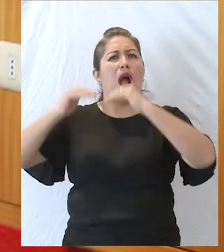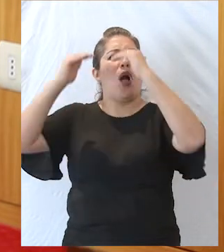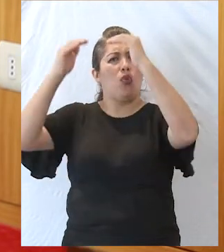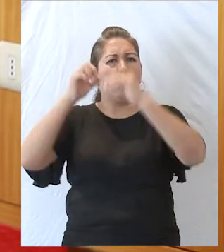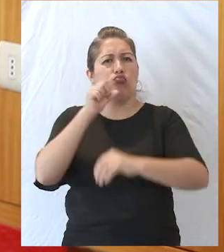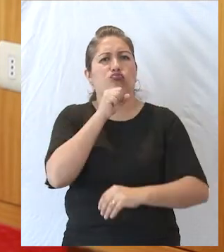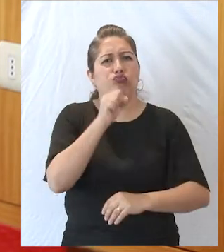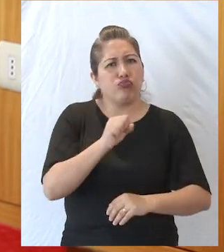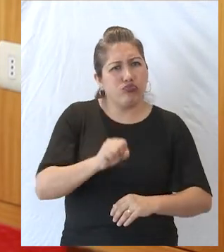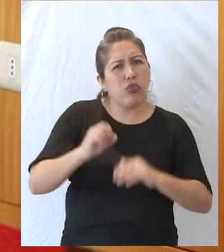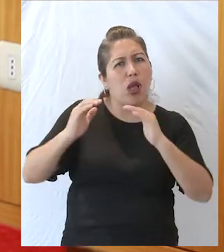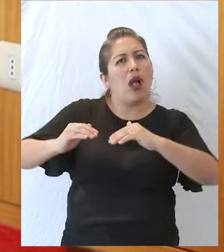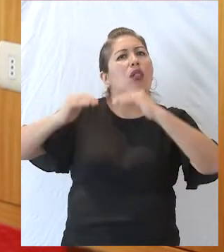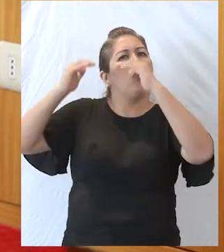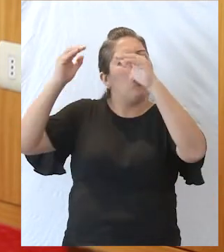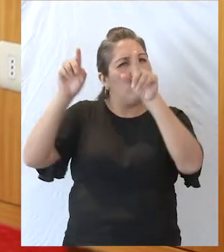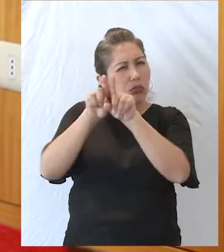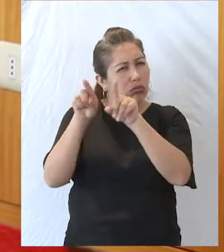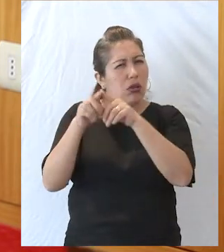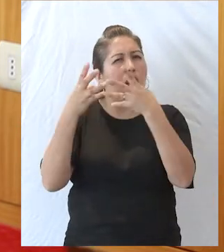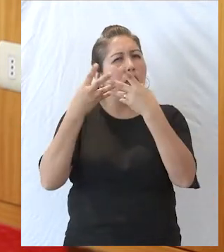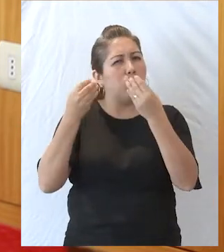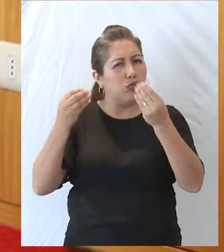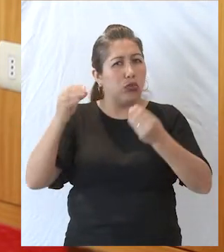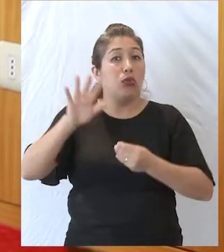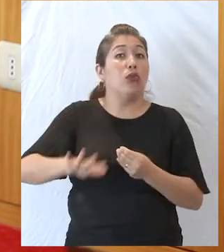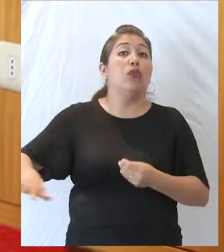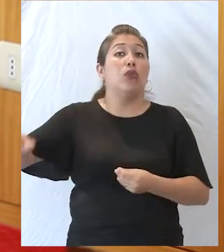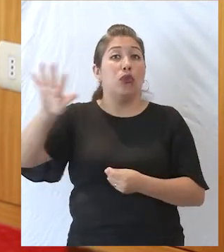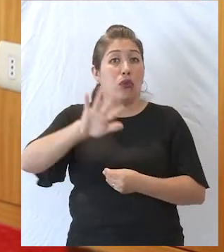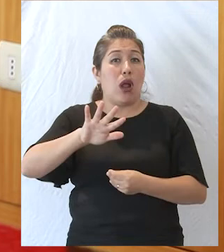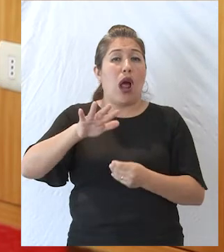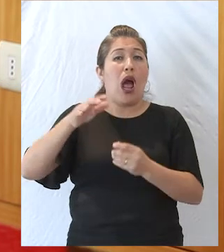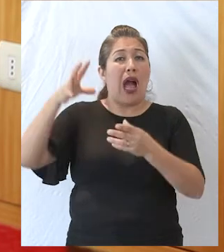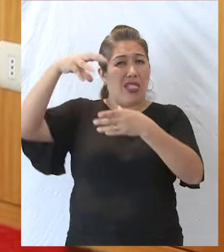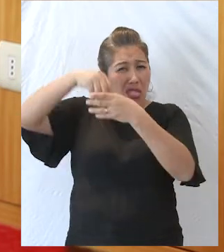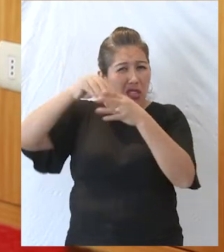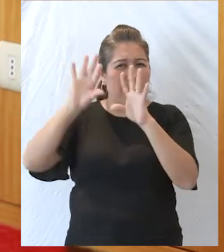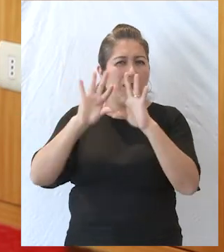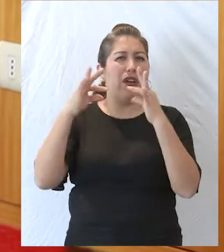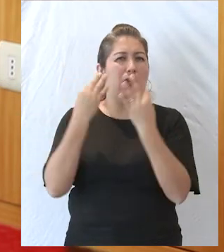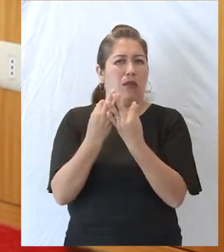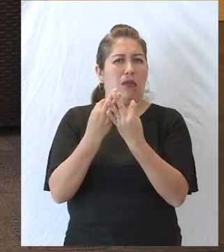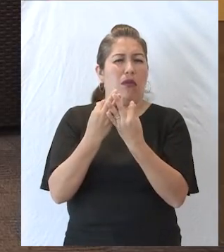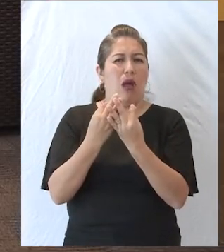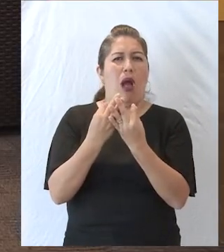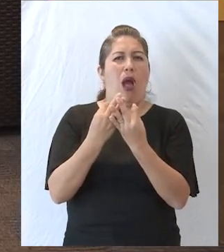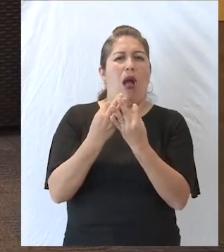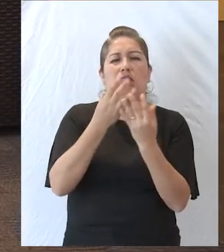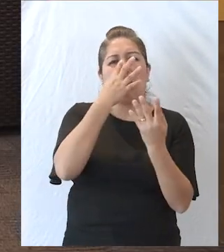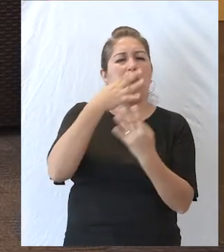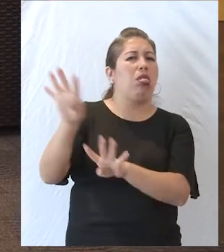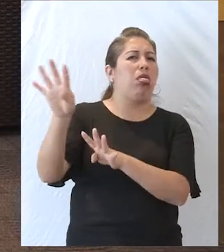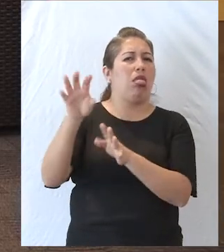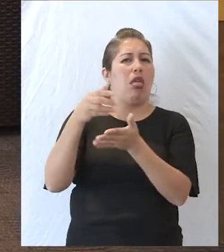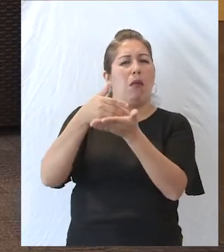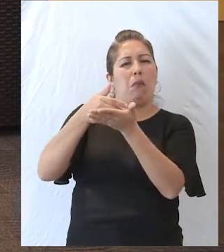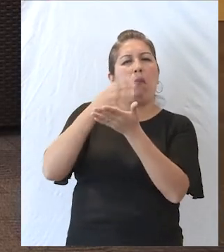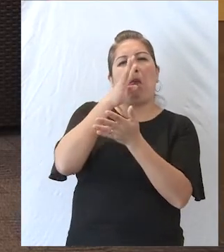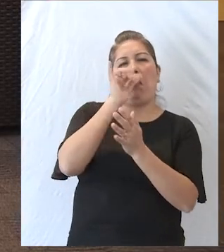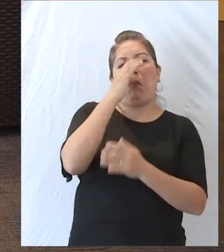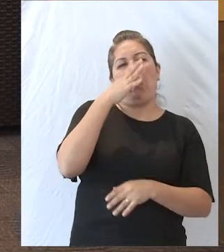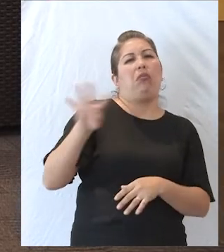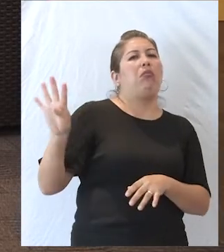violencia contra los adultos mayores. Muchos adultos mayores, prácticamente por la propia familia, son abandonados o